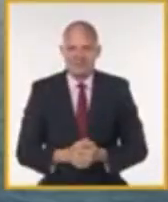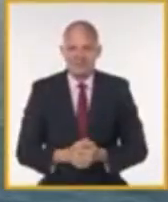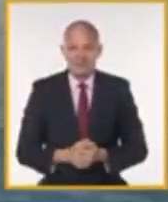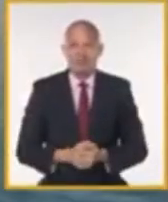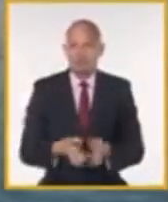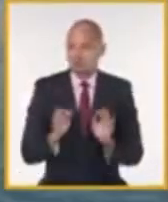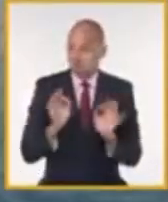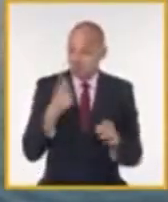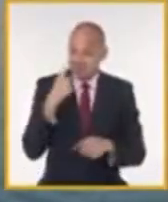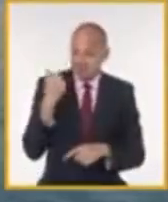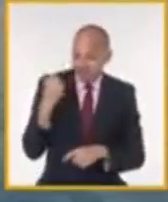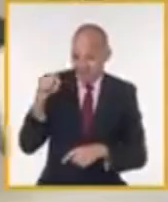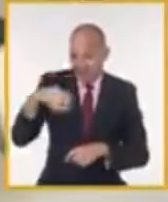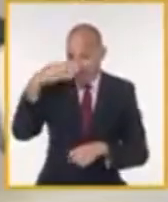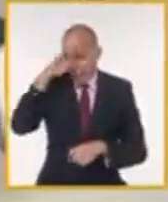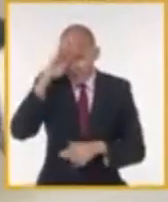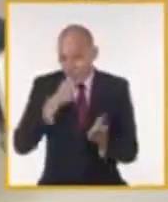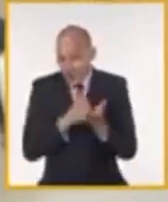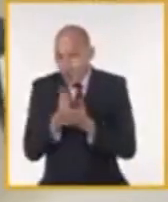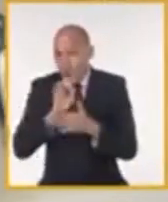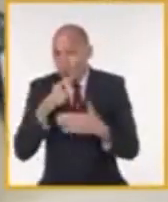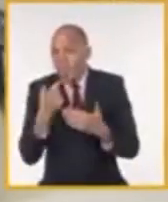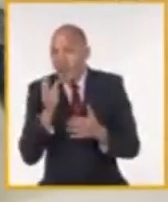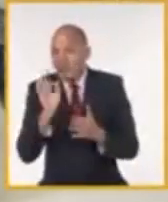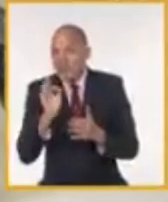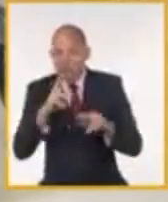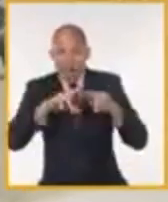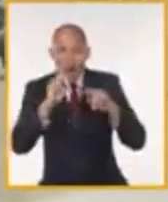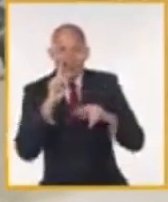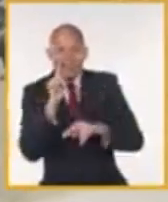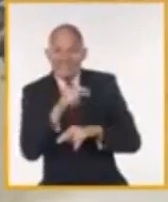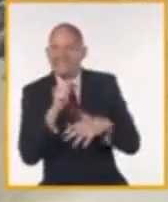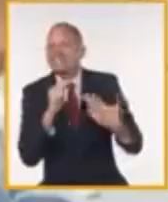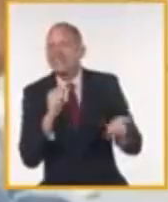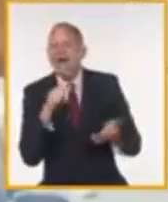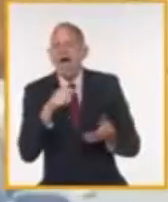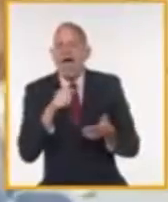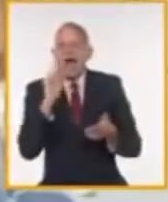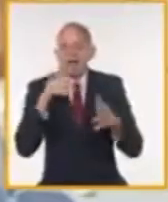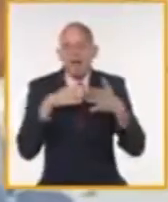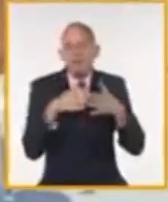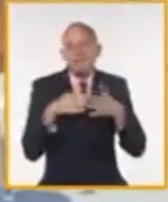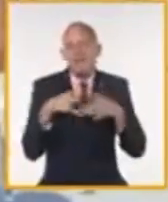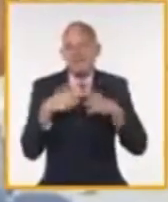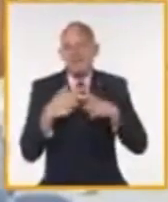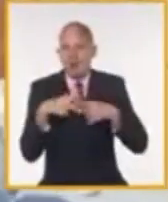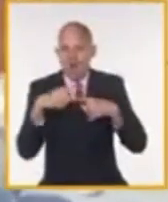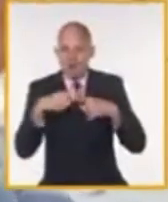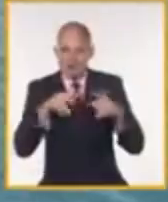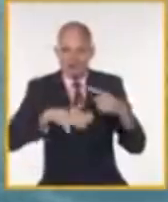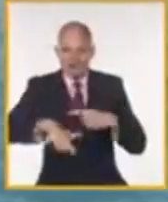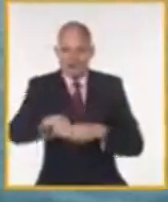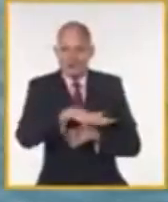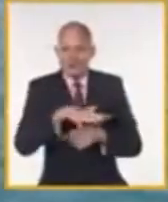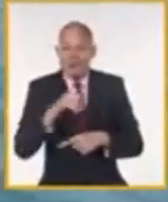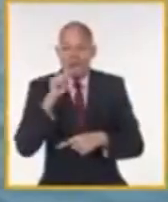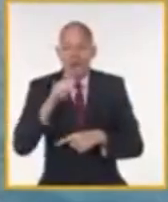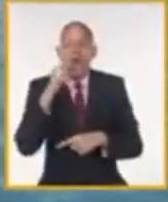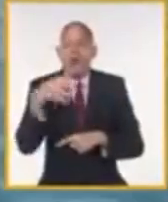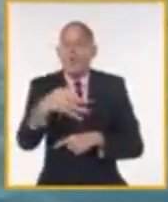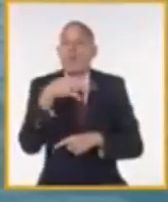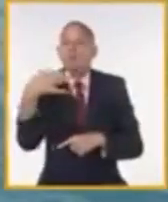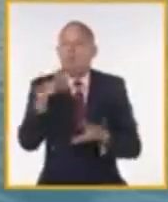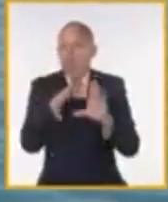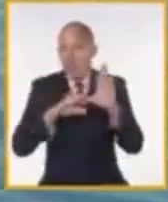la construcción y recuperación naval en el oriente del país. El colectivo del astillero Alcide Espino Bermúdez de Jibara, inmerso en un amplio